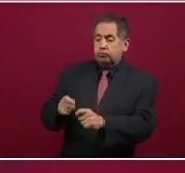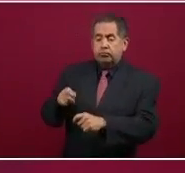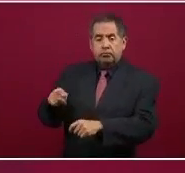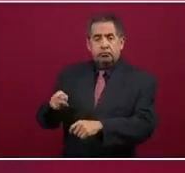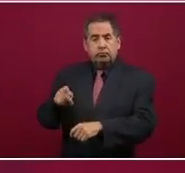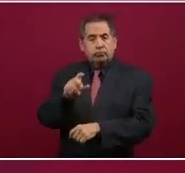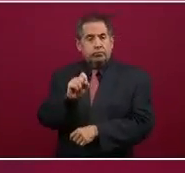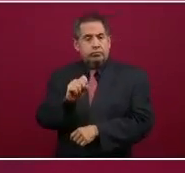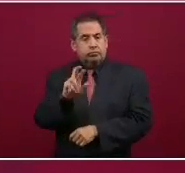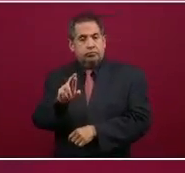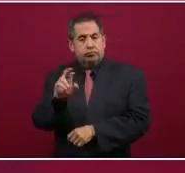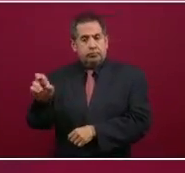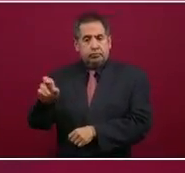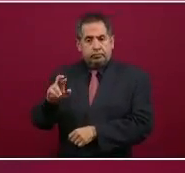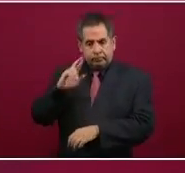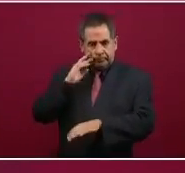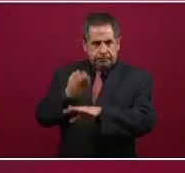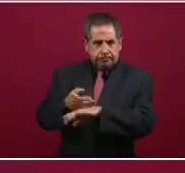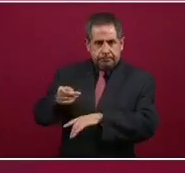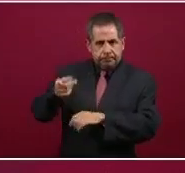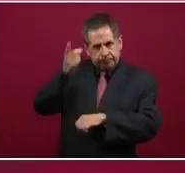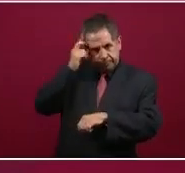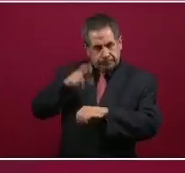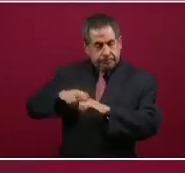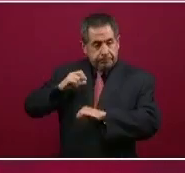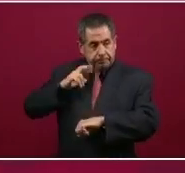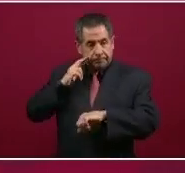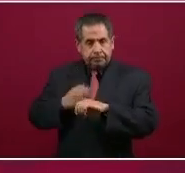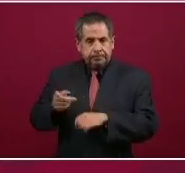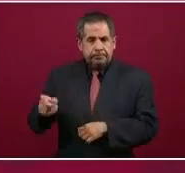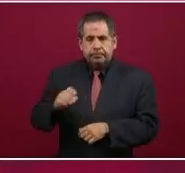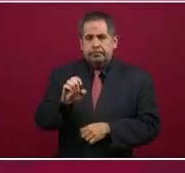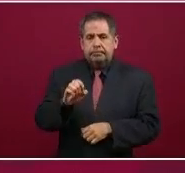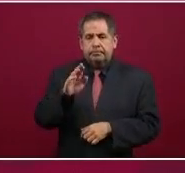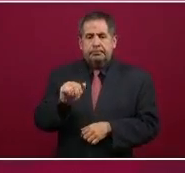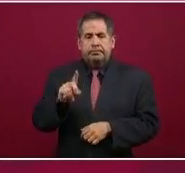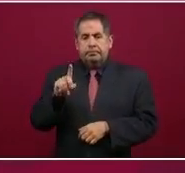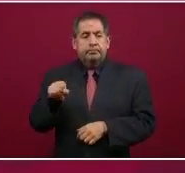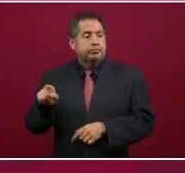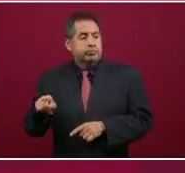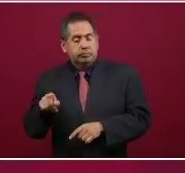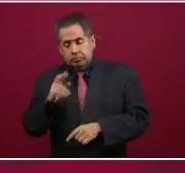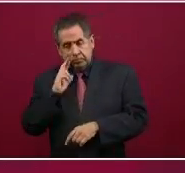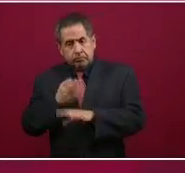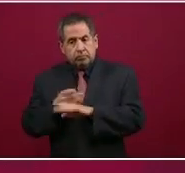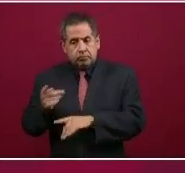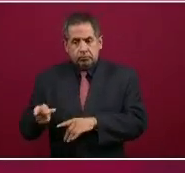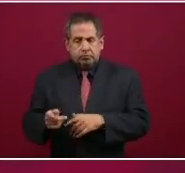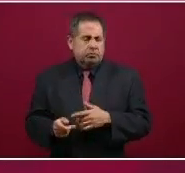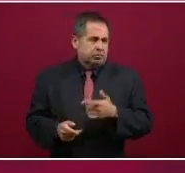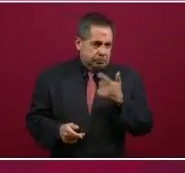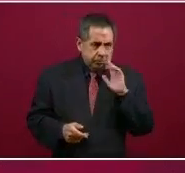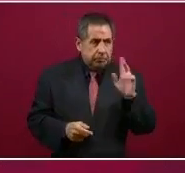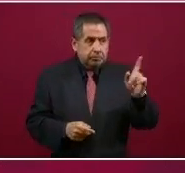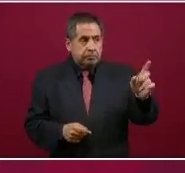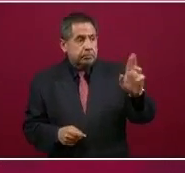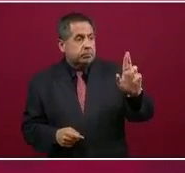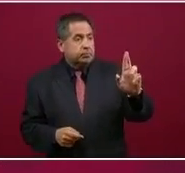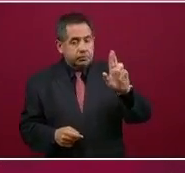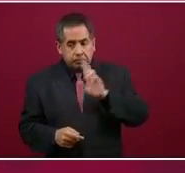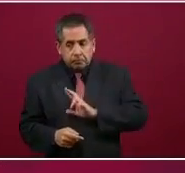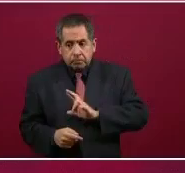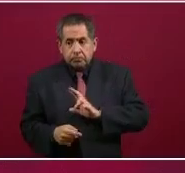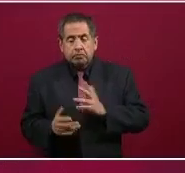de Relaciones, y vamos a esperar también la respuesta del